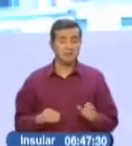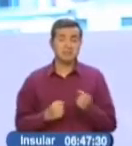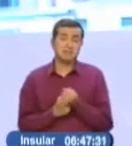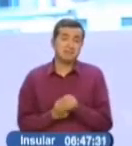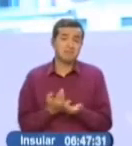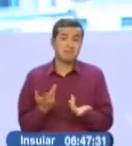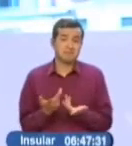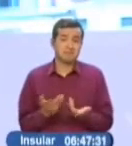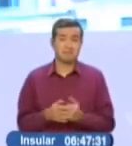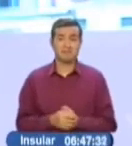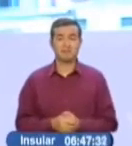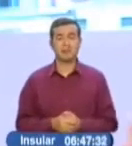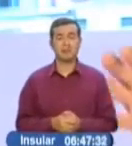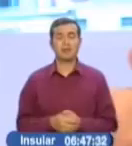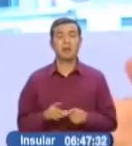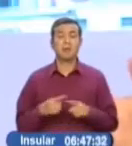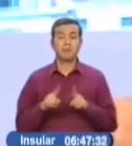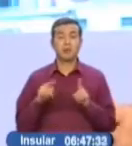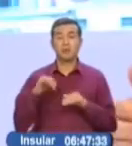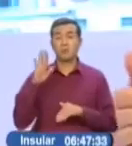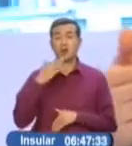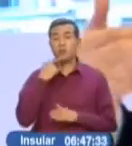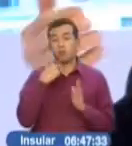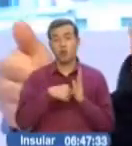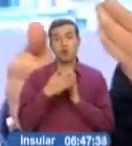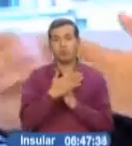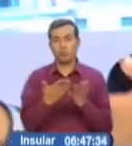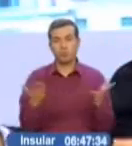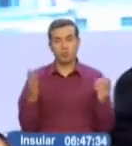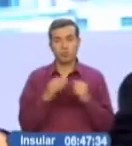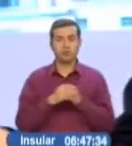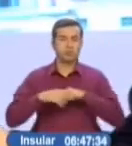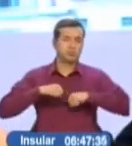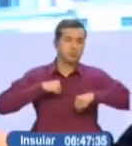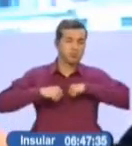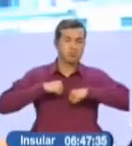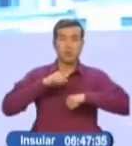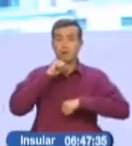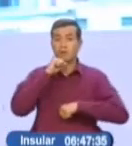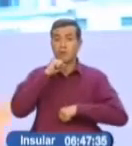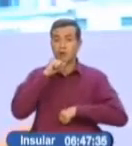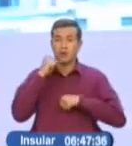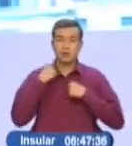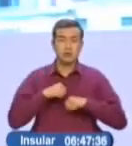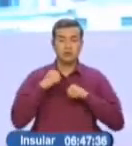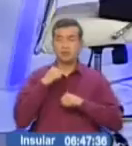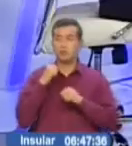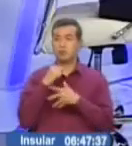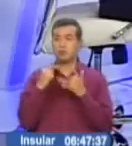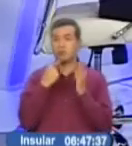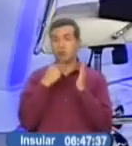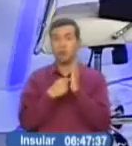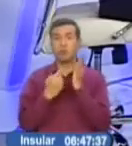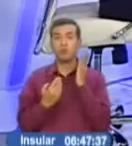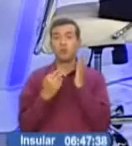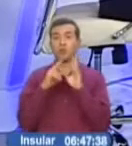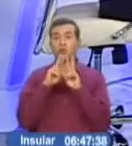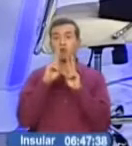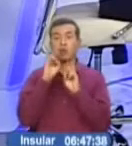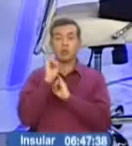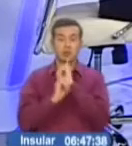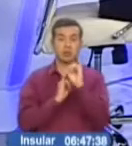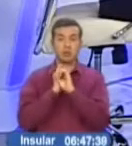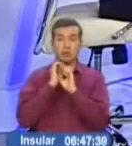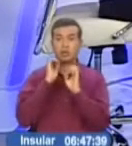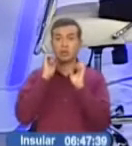a través de tu ejemplo. Pero vamos más allá. Tenemos muchísimos mecanismos que aún no hemos explorado. La nueva arquitectura financiera